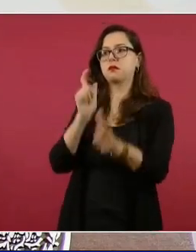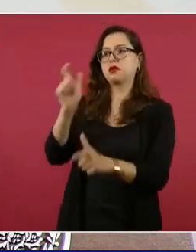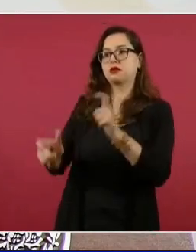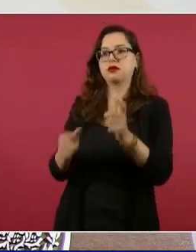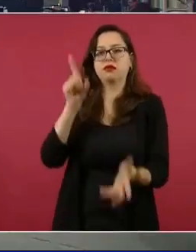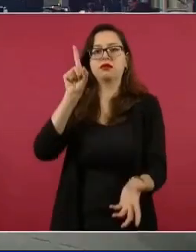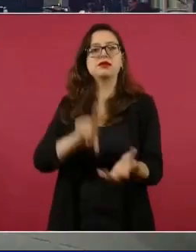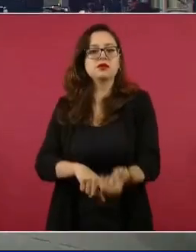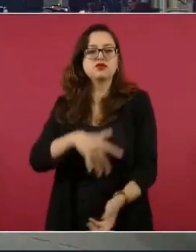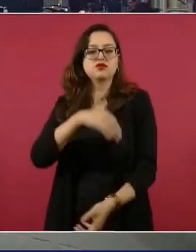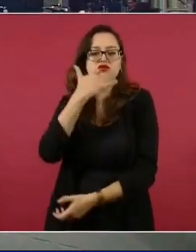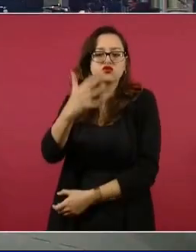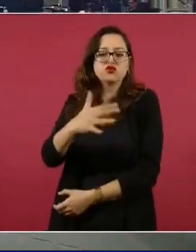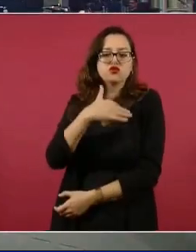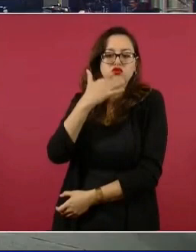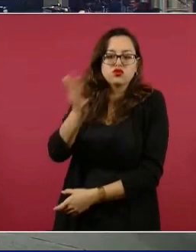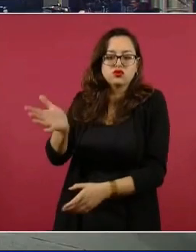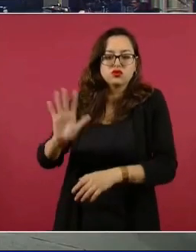y cobrarlo caro.